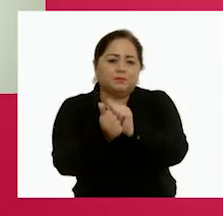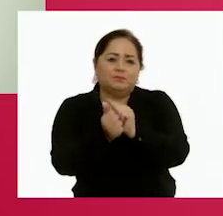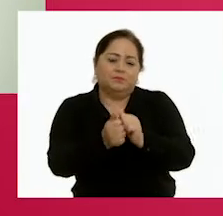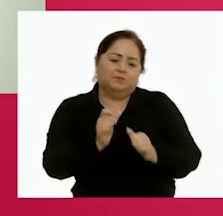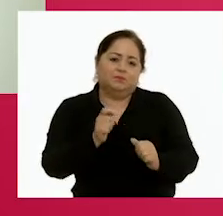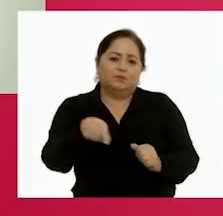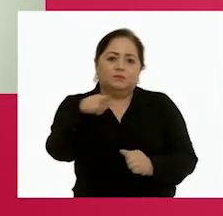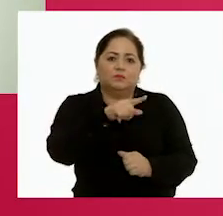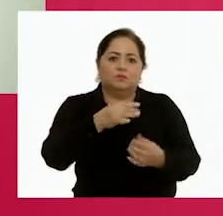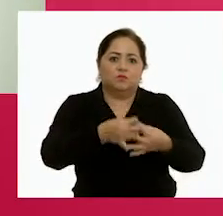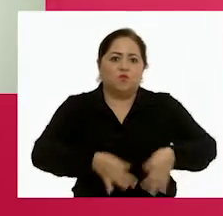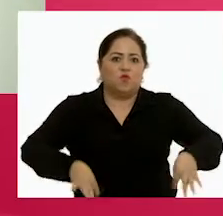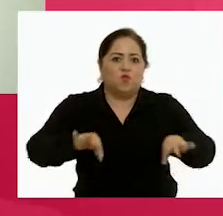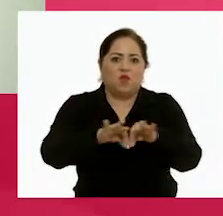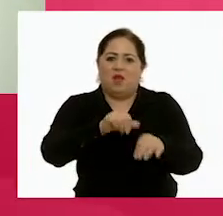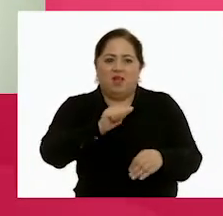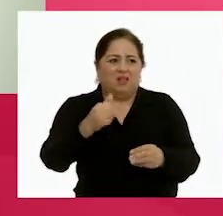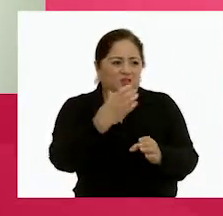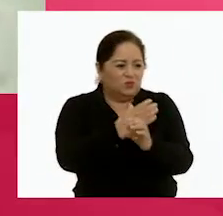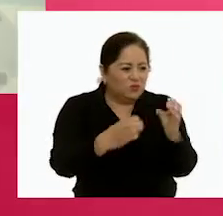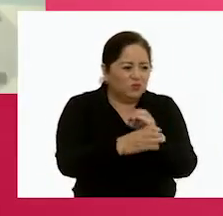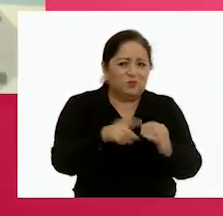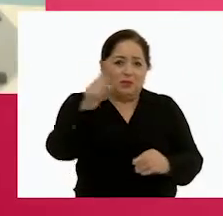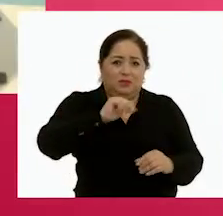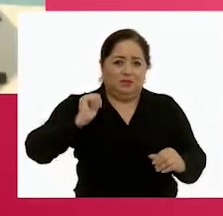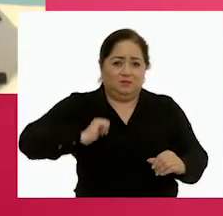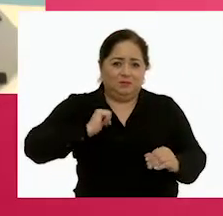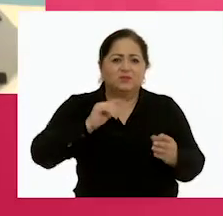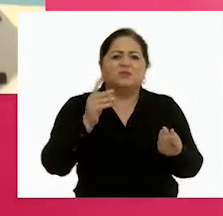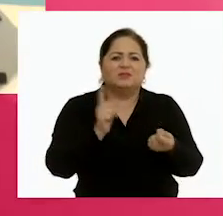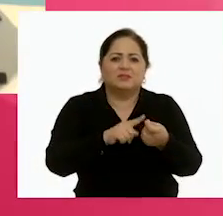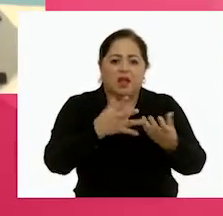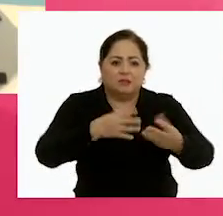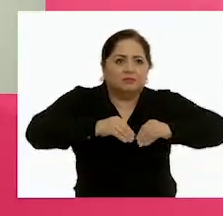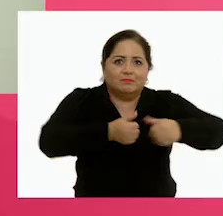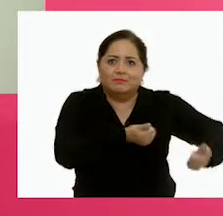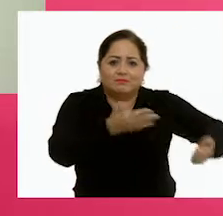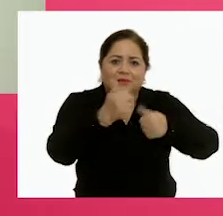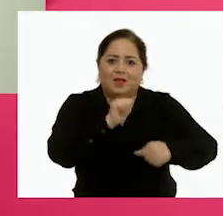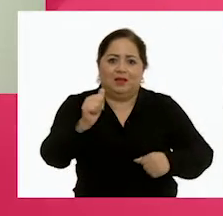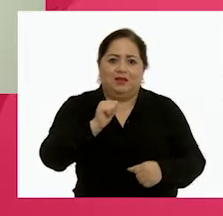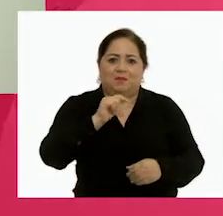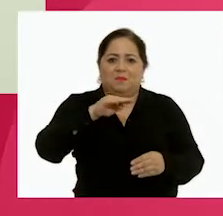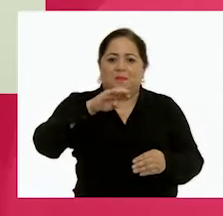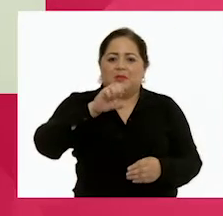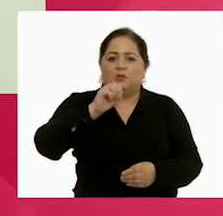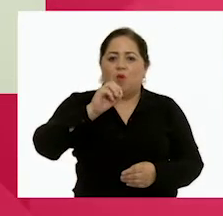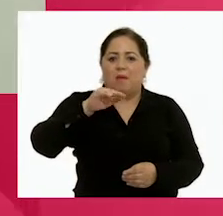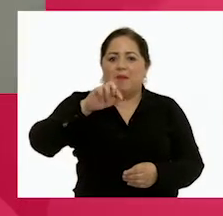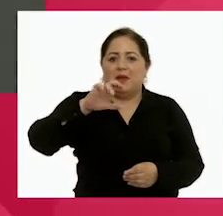obsidiana, importante materia prima que los teotihuacanos se encargaban de distribuir a gran parte de